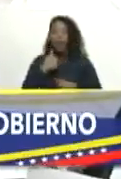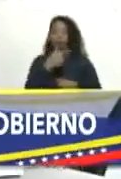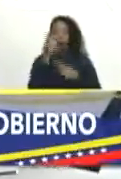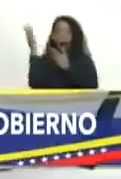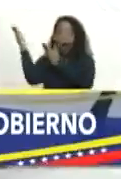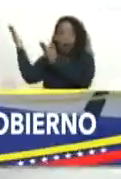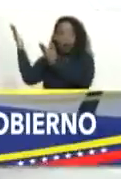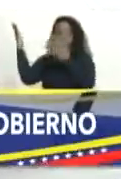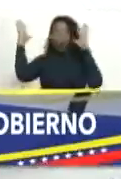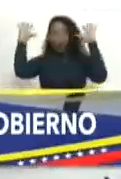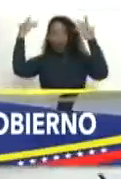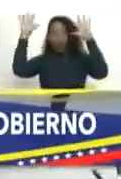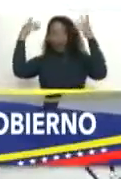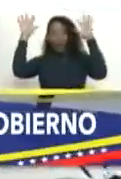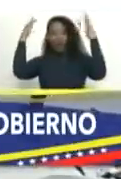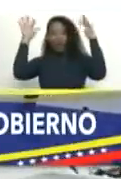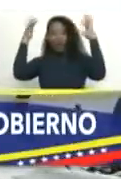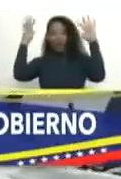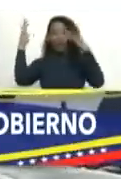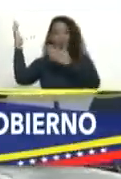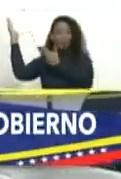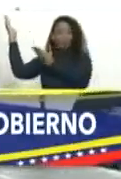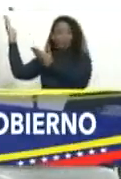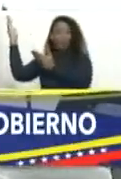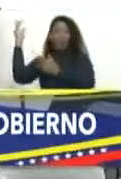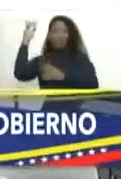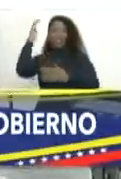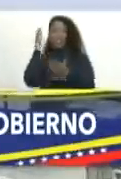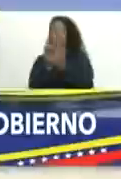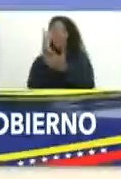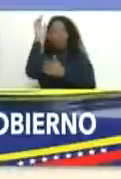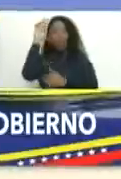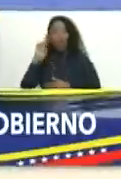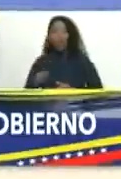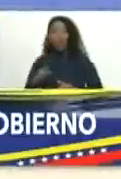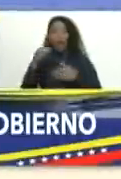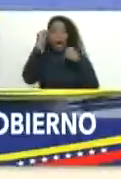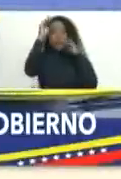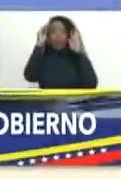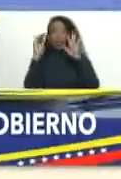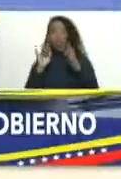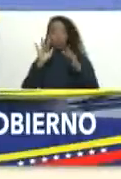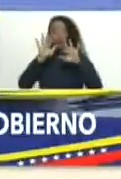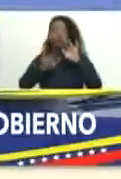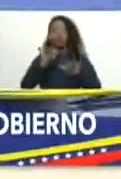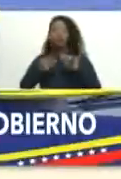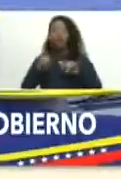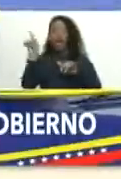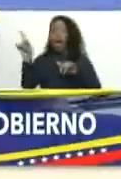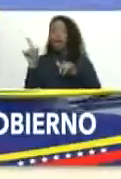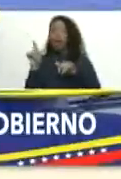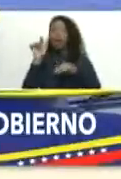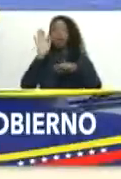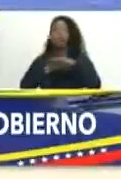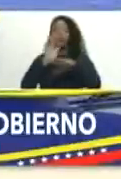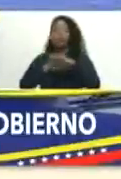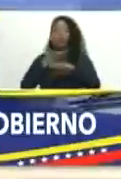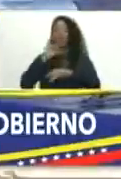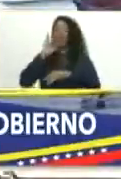juventud, que son los que se conectan directamente, pasan los reportes,